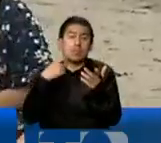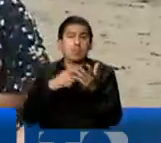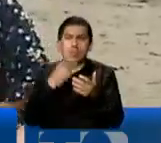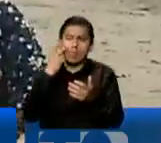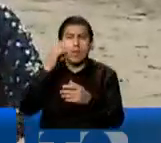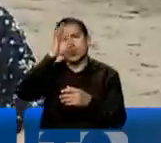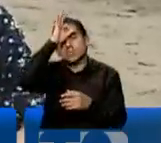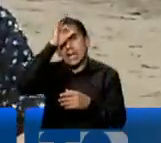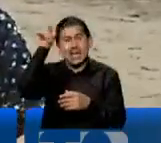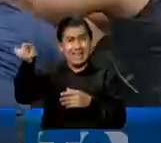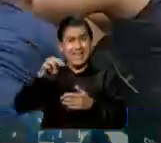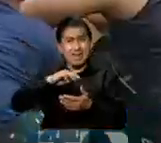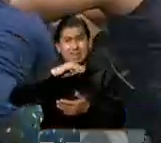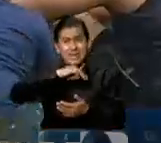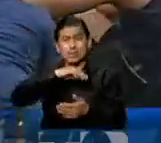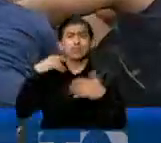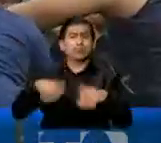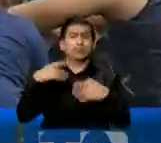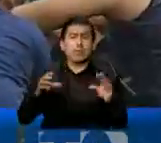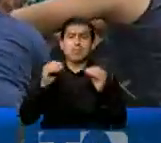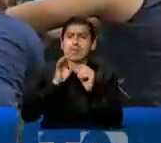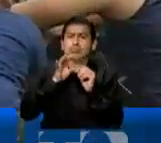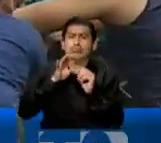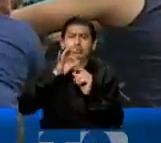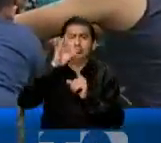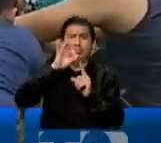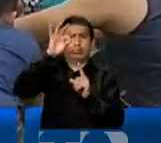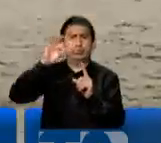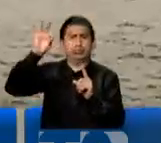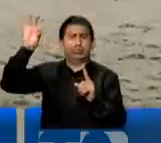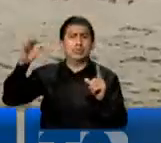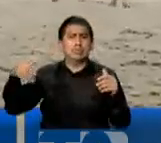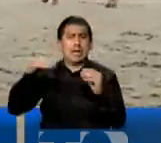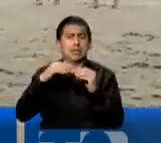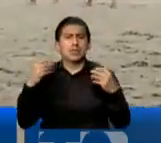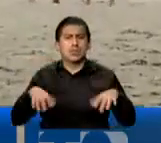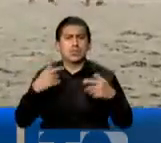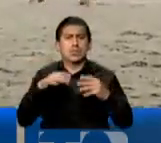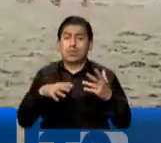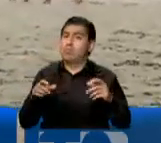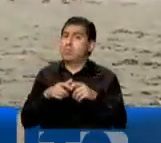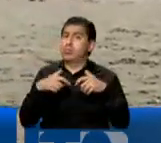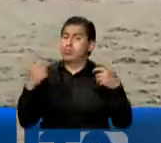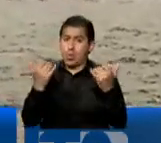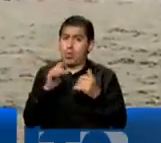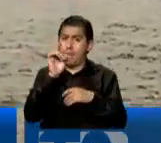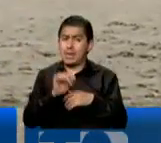presentado un aumento de la ocupación por casos confirmados de COVID-19 y en todo el cantón a la fecha ya suman